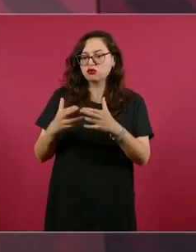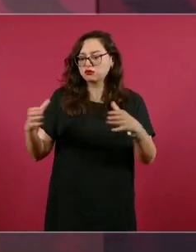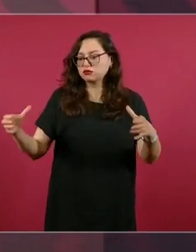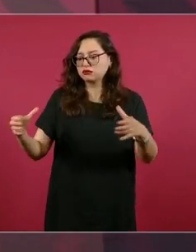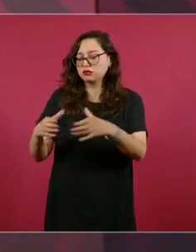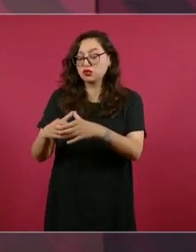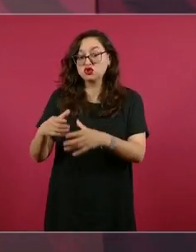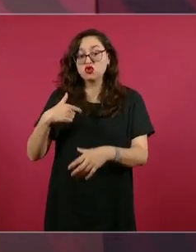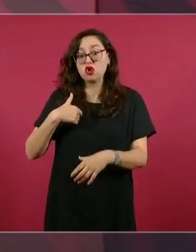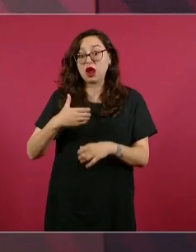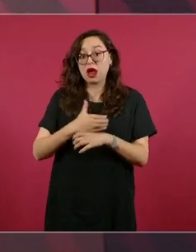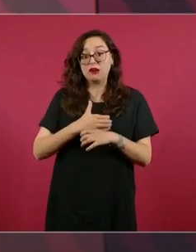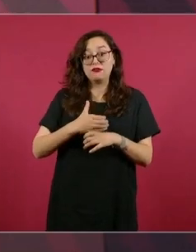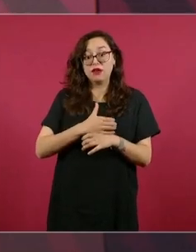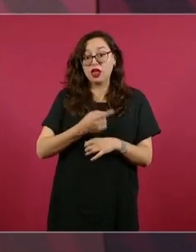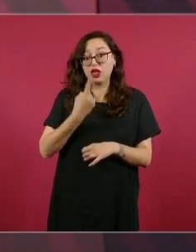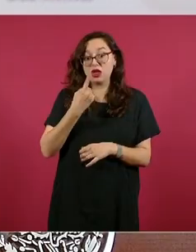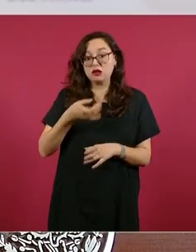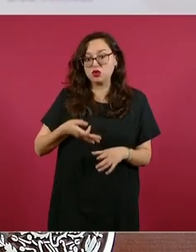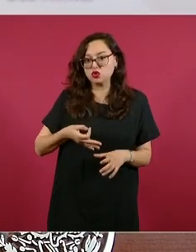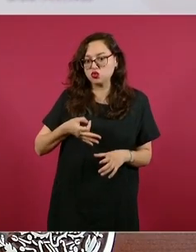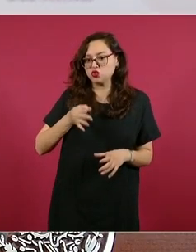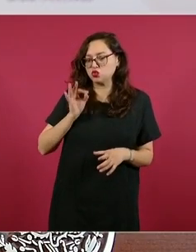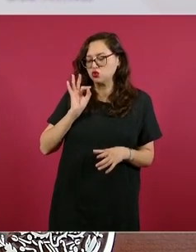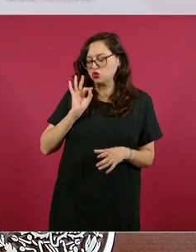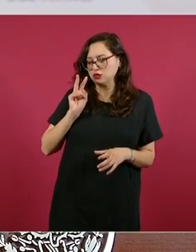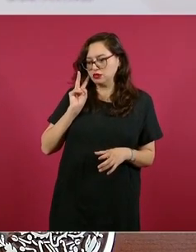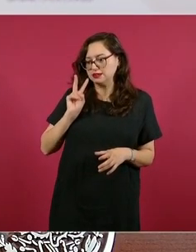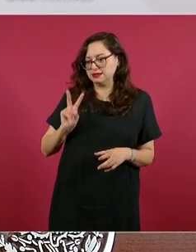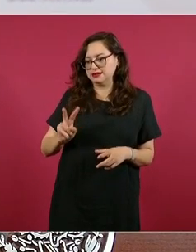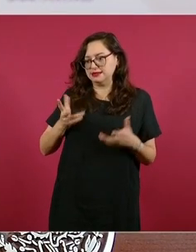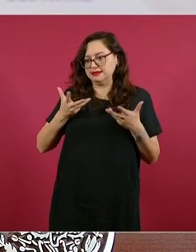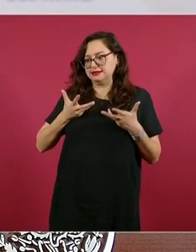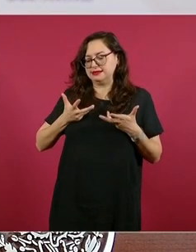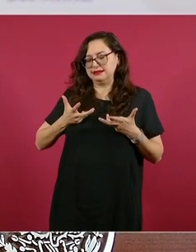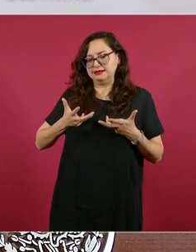café, y lo que ve uno